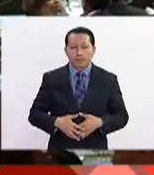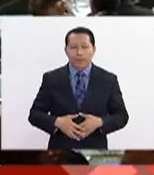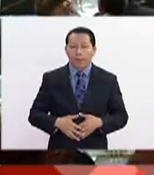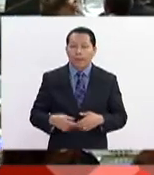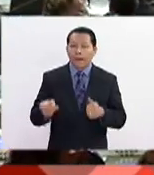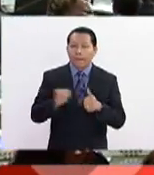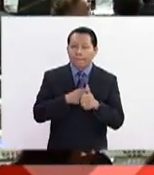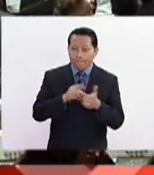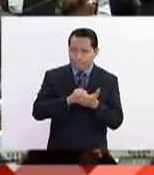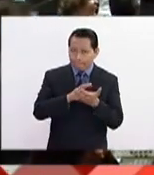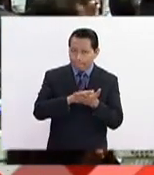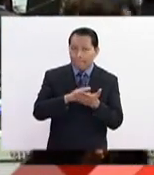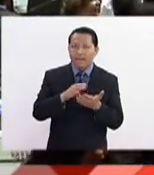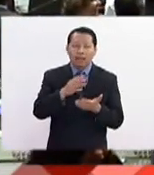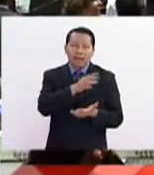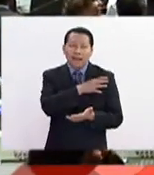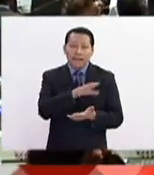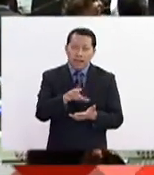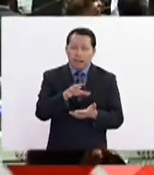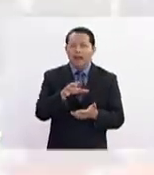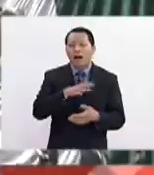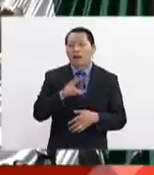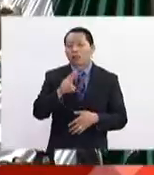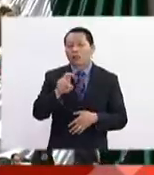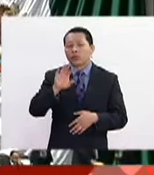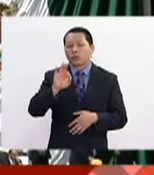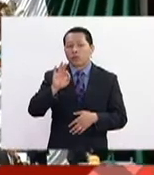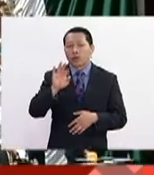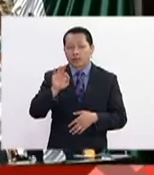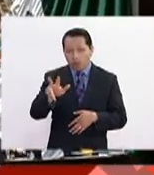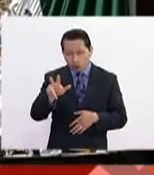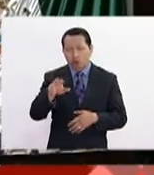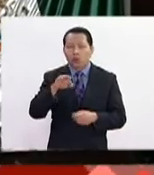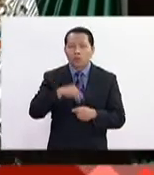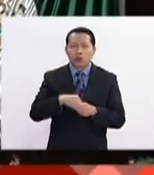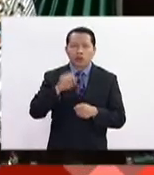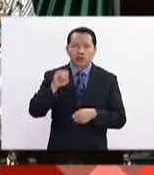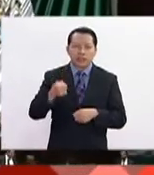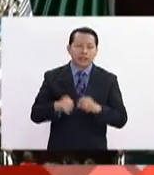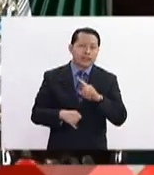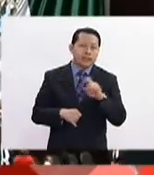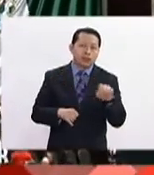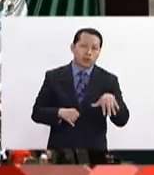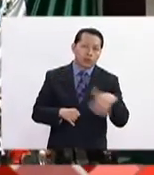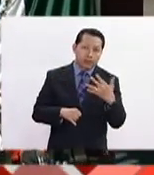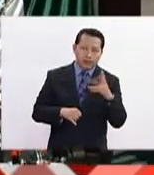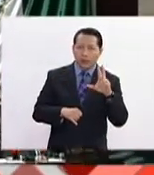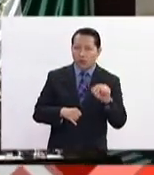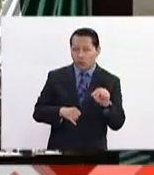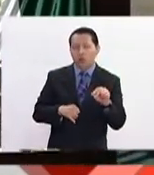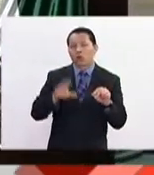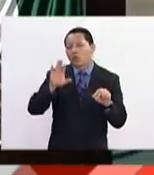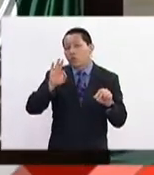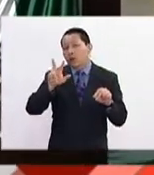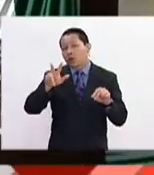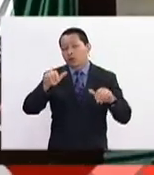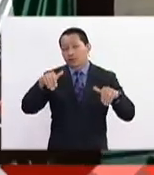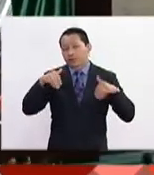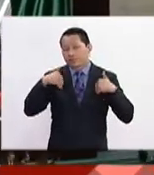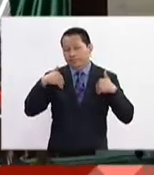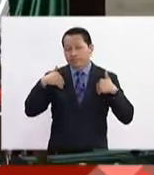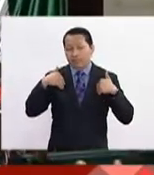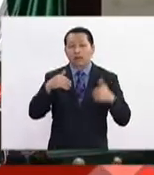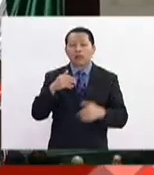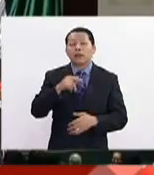Primeramente, el documento se aprobó en lo general con 248 votos a favor, 115 en contra y 48 abstenciones.